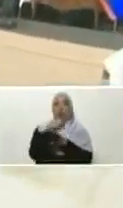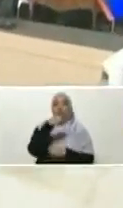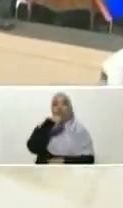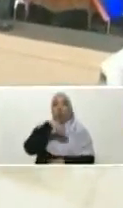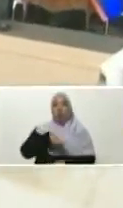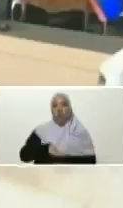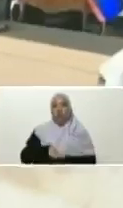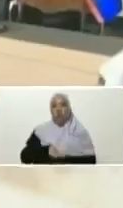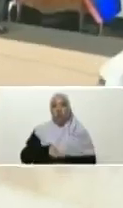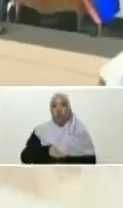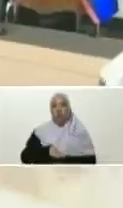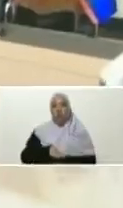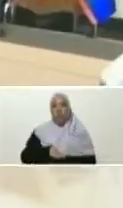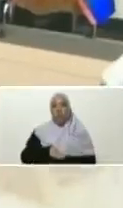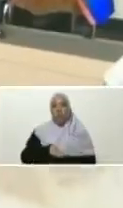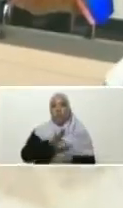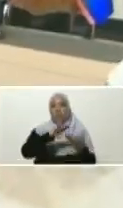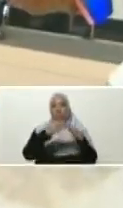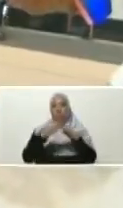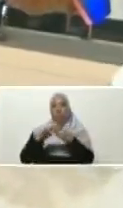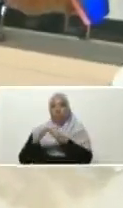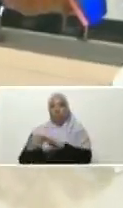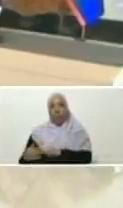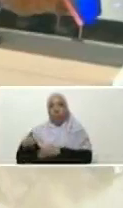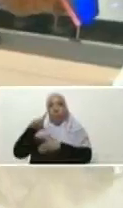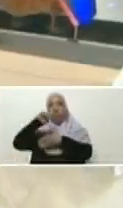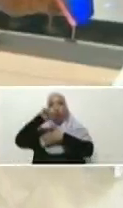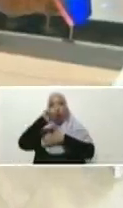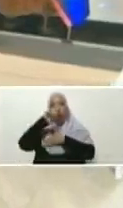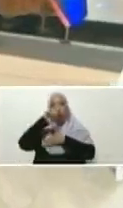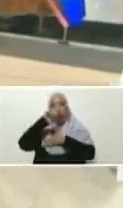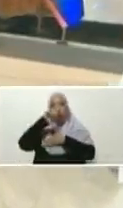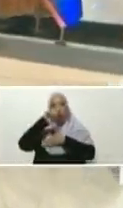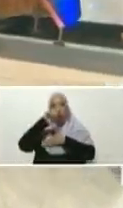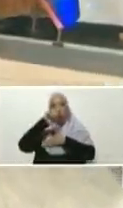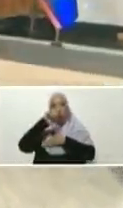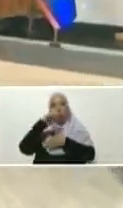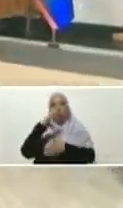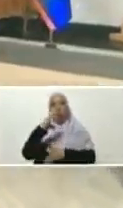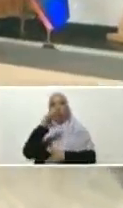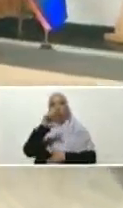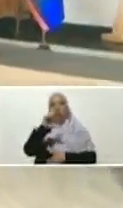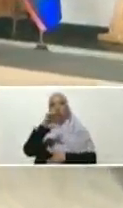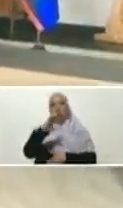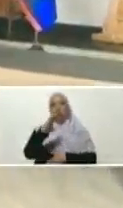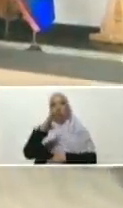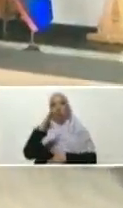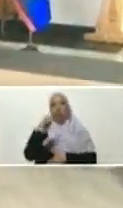histórica de la Comunidad de Estados Latinoamericanos y Caribeños, CELAC, en México.